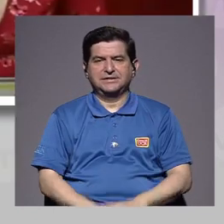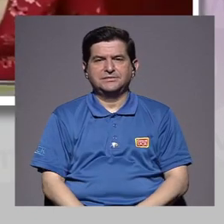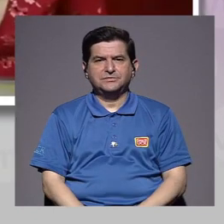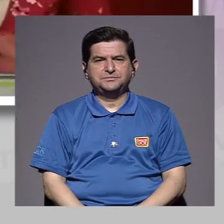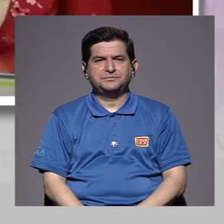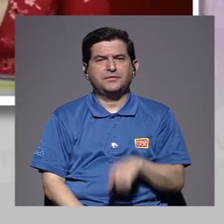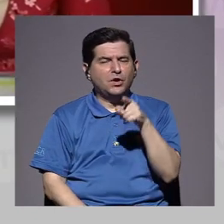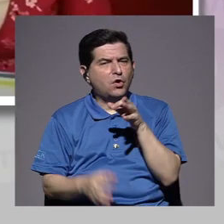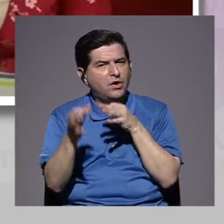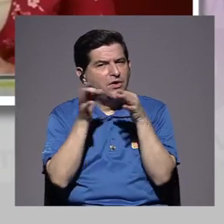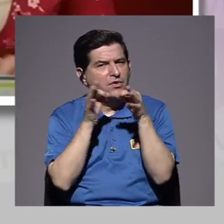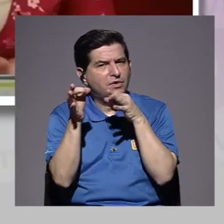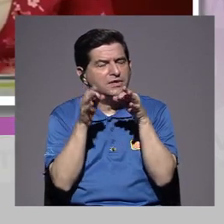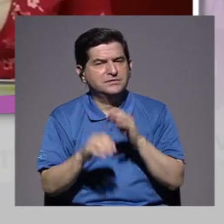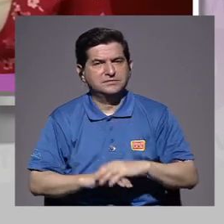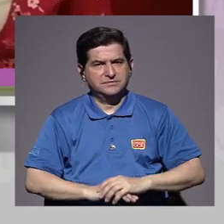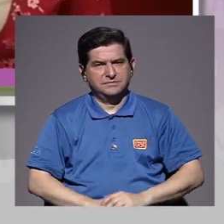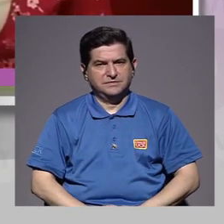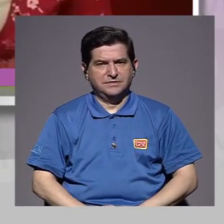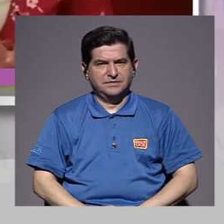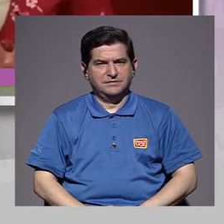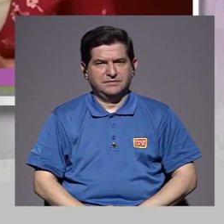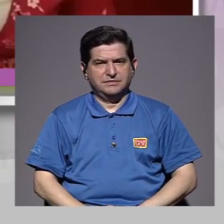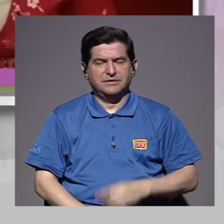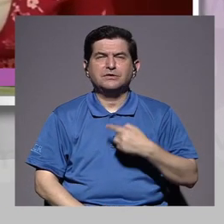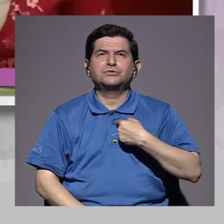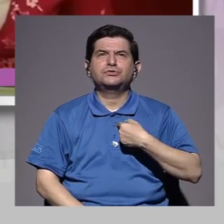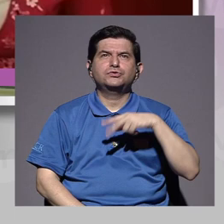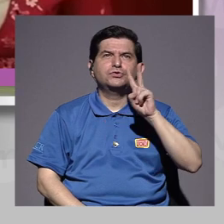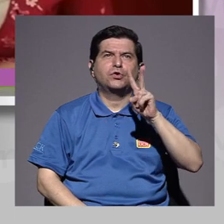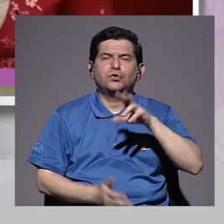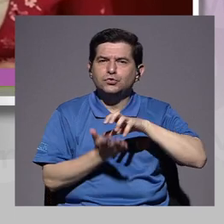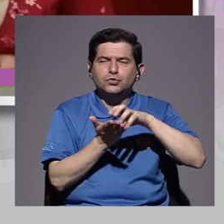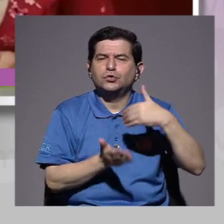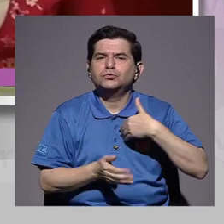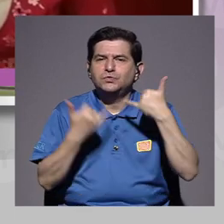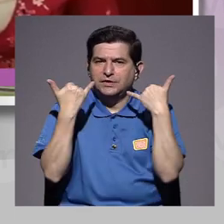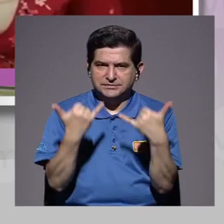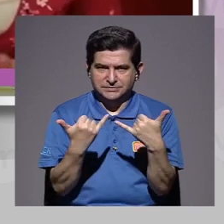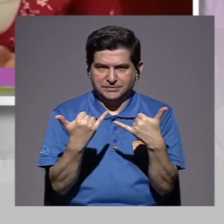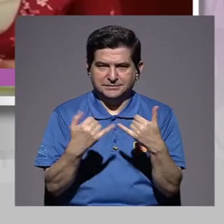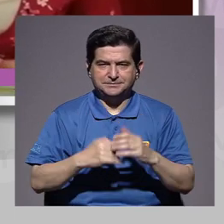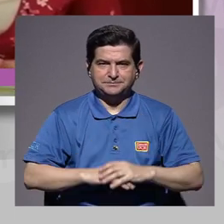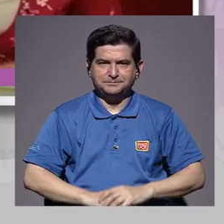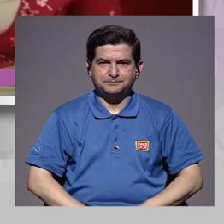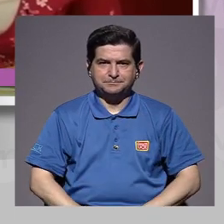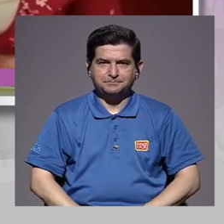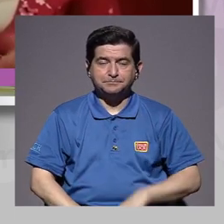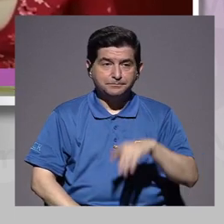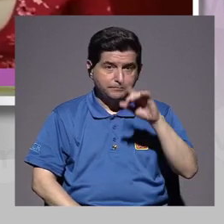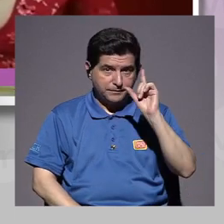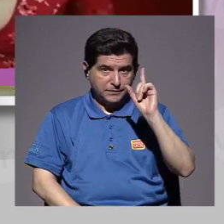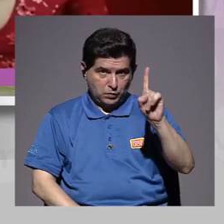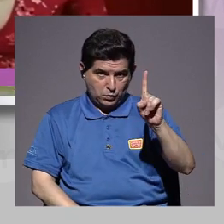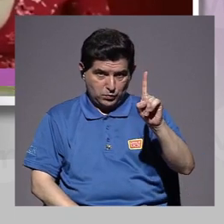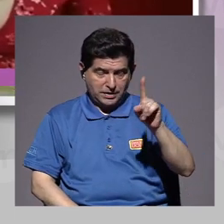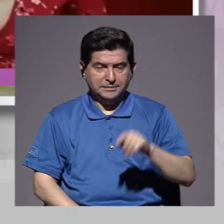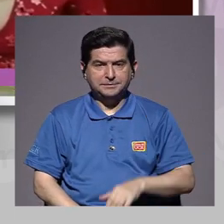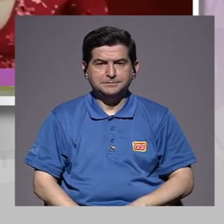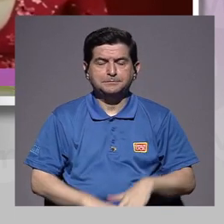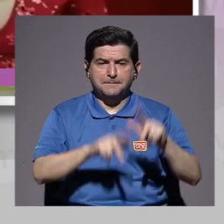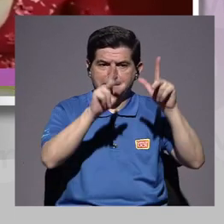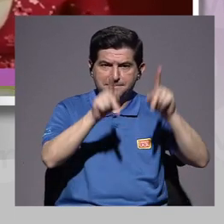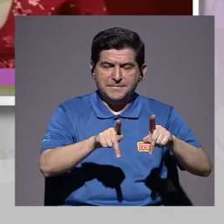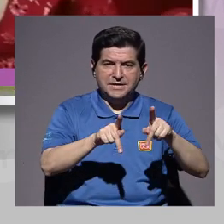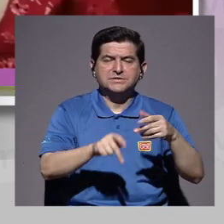que estaba explicándonos, pues me surgieron dos dudas. Una, a propósito de que